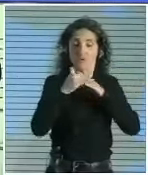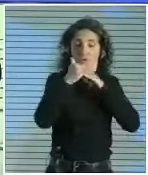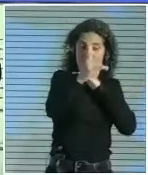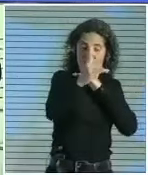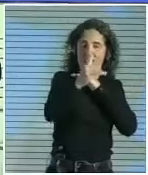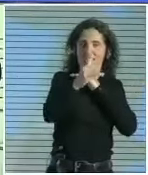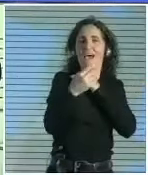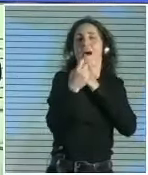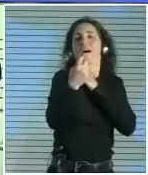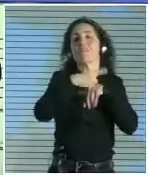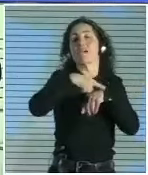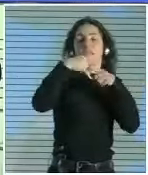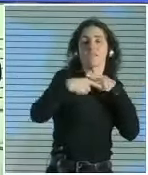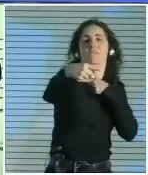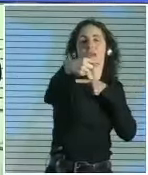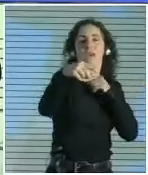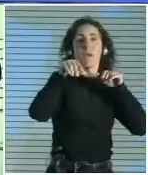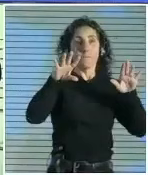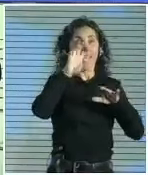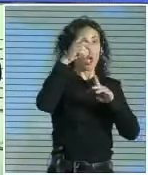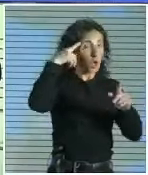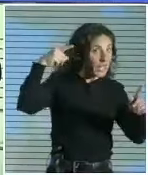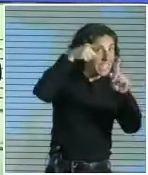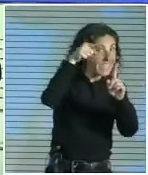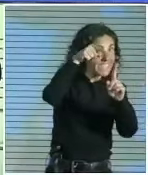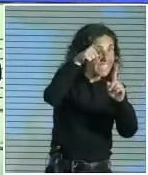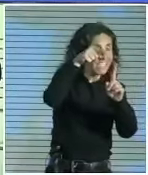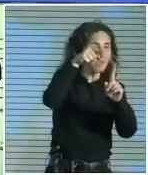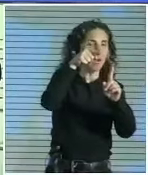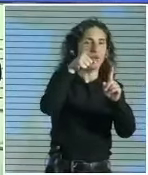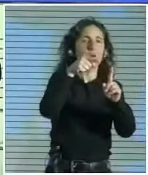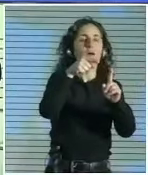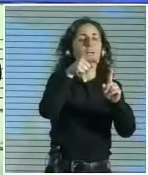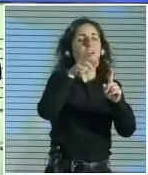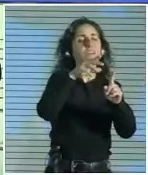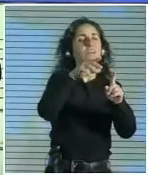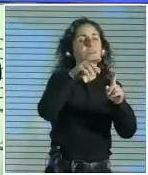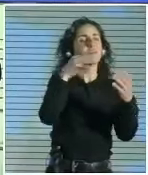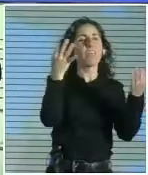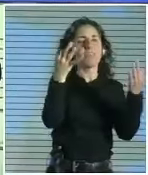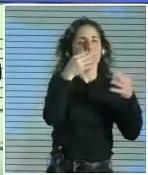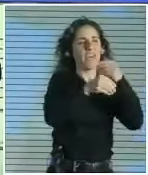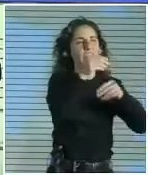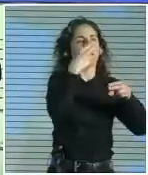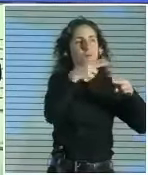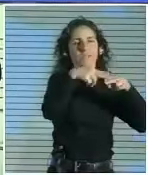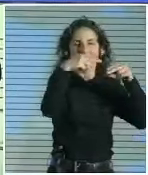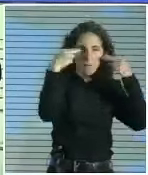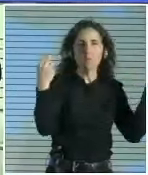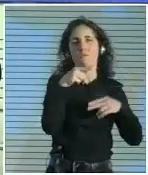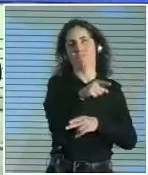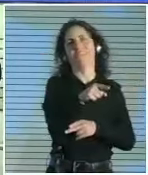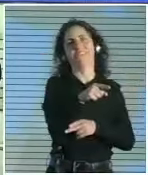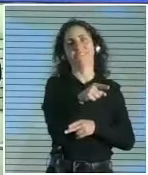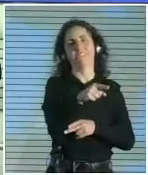en materia de los gestores de destino, es una política pública lo que se están desarrollando en los destinos. Hay